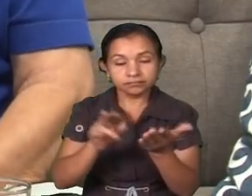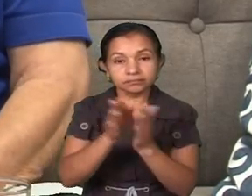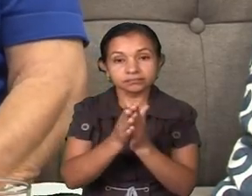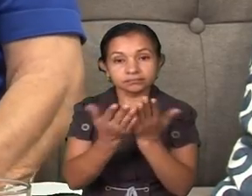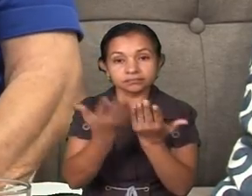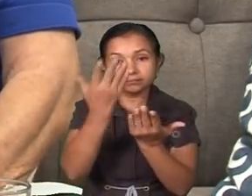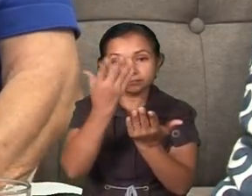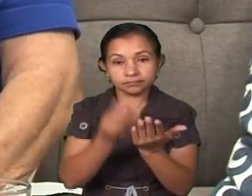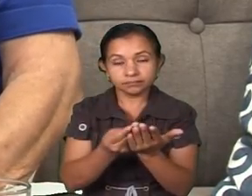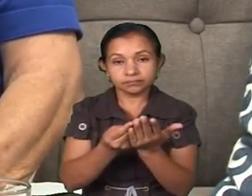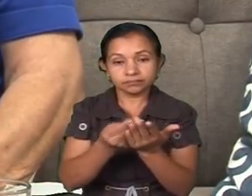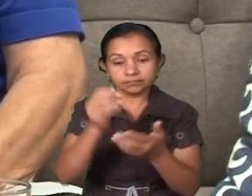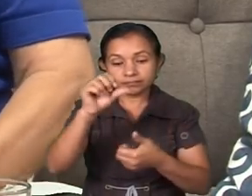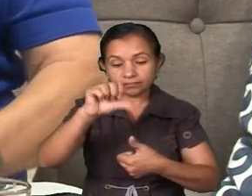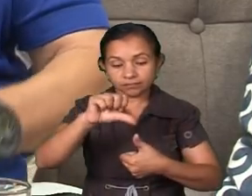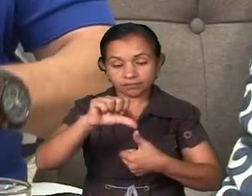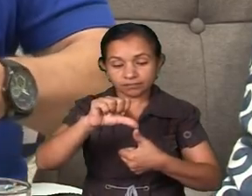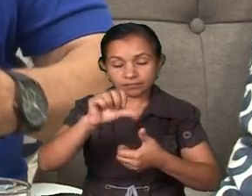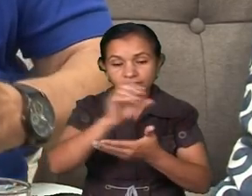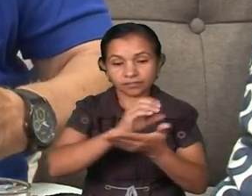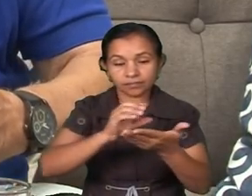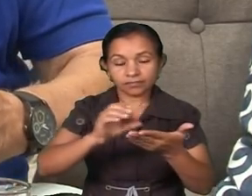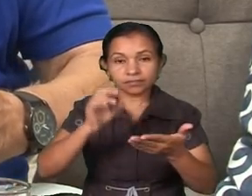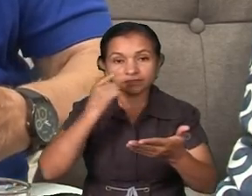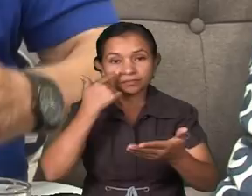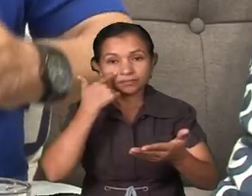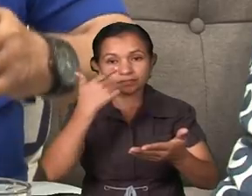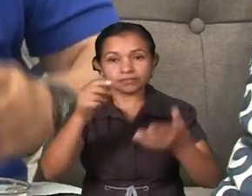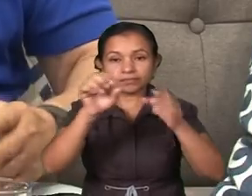Y que en el Colegio Centroamérica conocí santos,